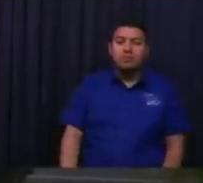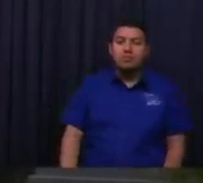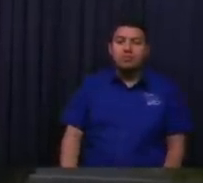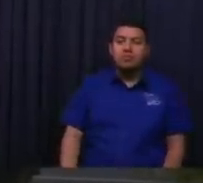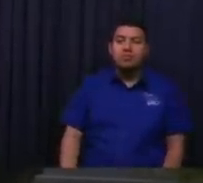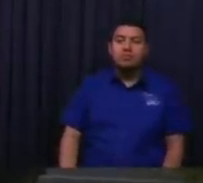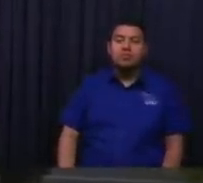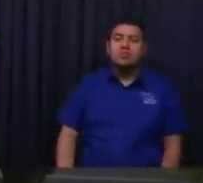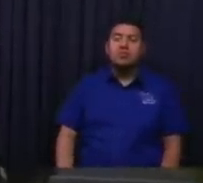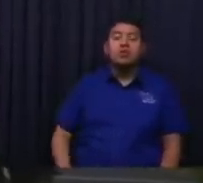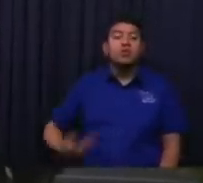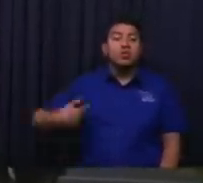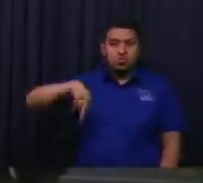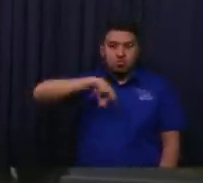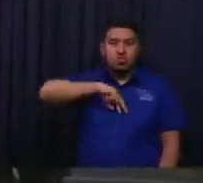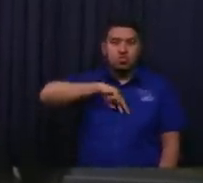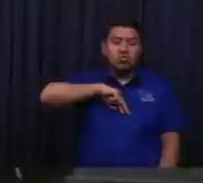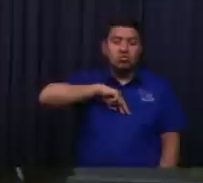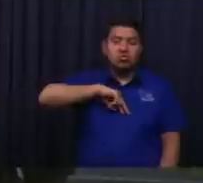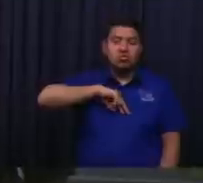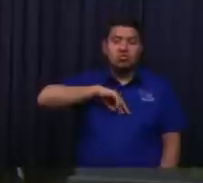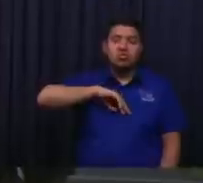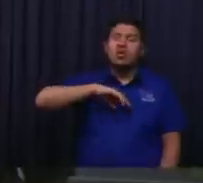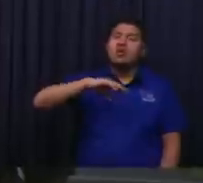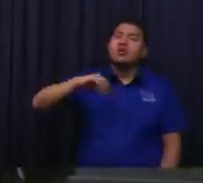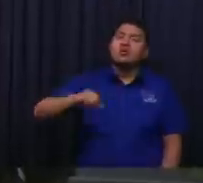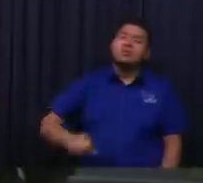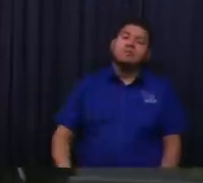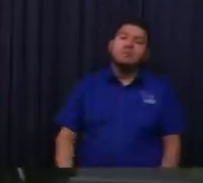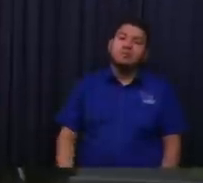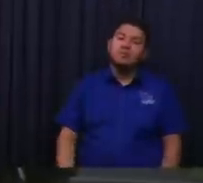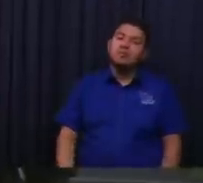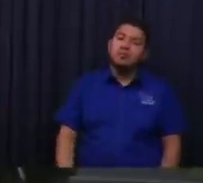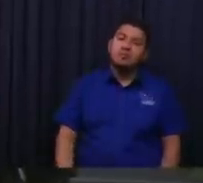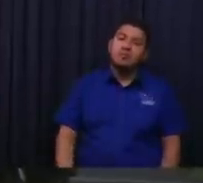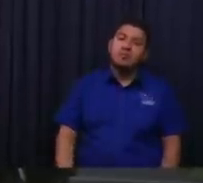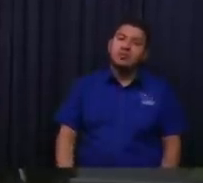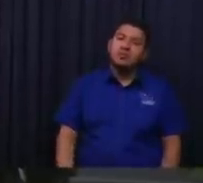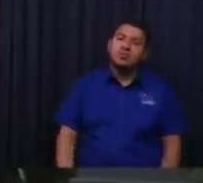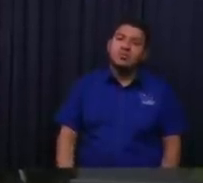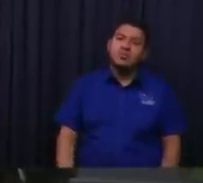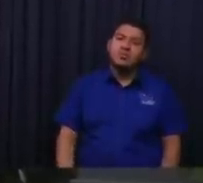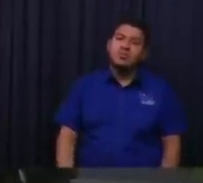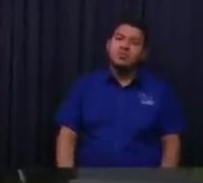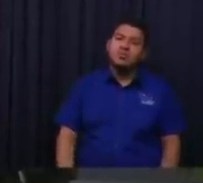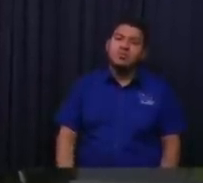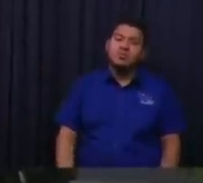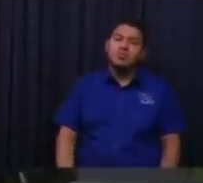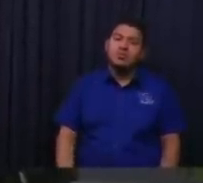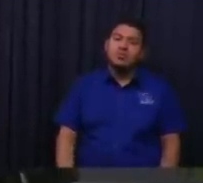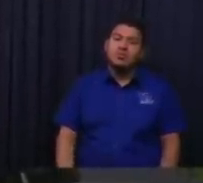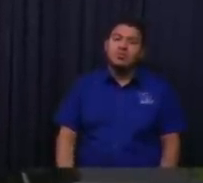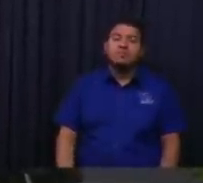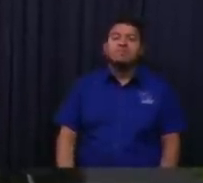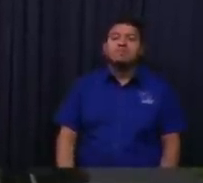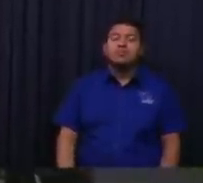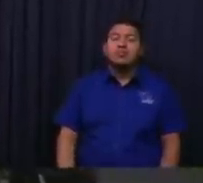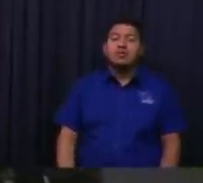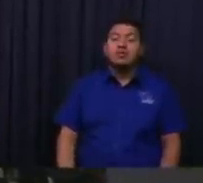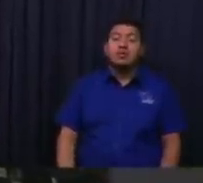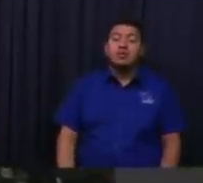Nosotros, todos nosotros hemos tenido un gran episodio a nivel mundial. ¿Cuál es? La pandemia.